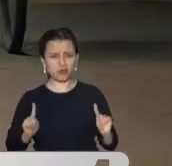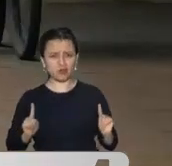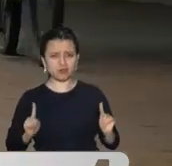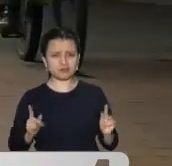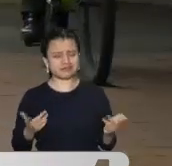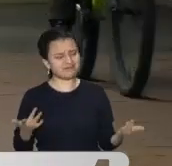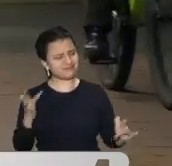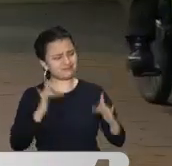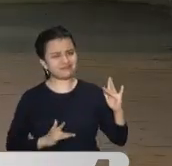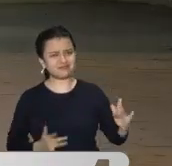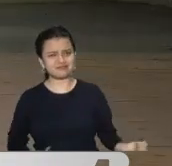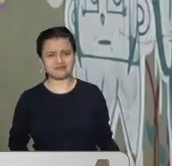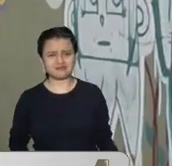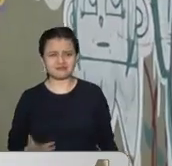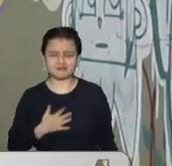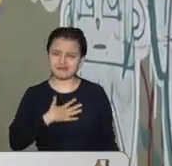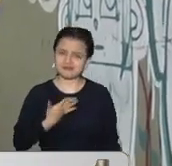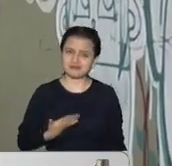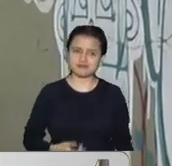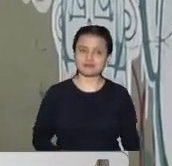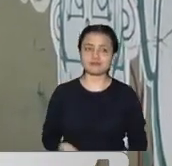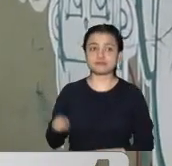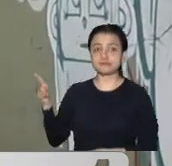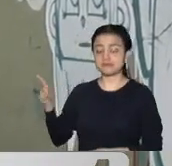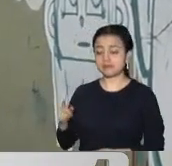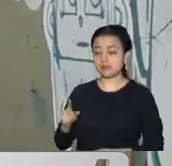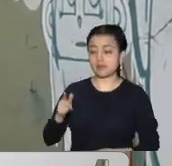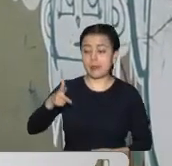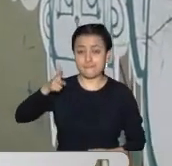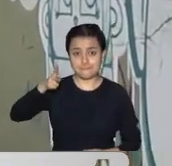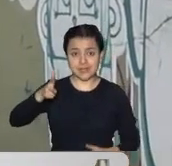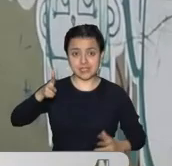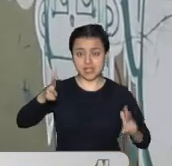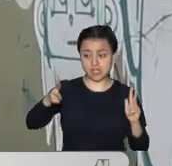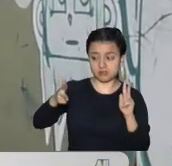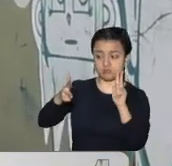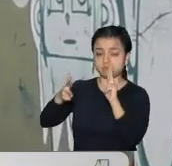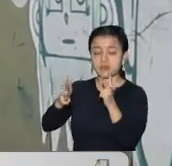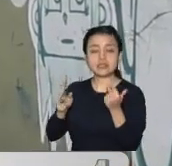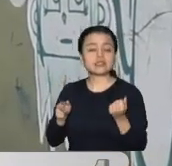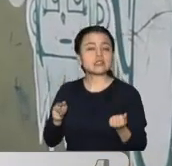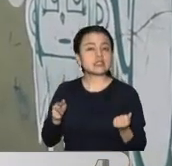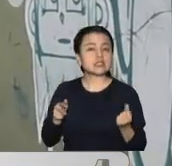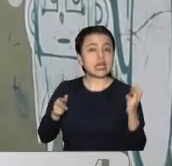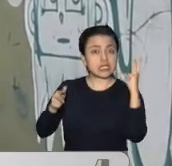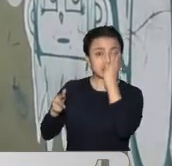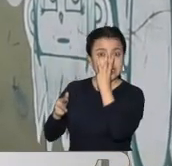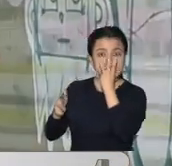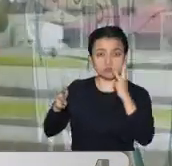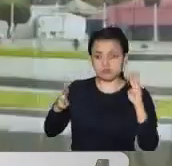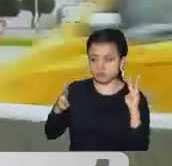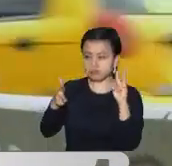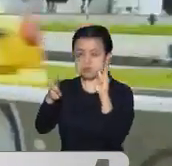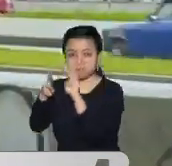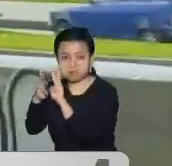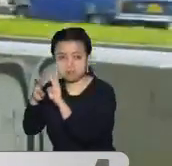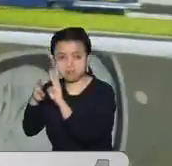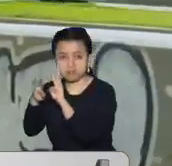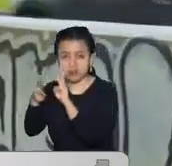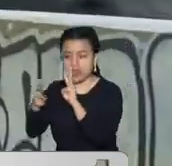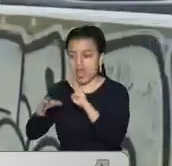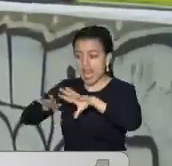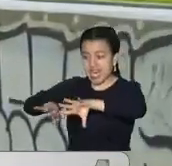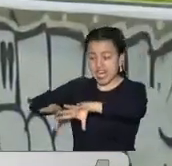celular y hasta sus zapatos, los tres delincuentes le propinaron varias puñaladas, causándole graves heridas en su pecho y en la espalda.